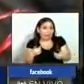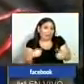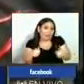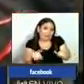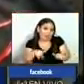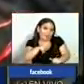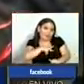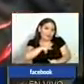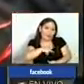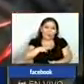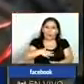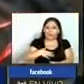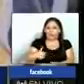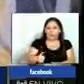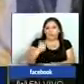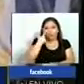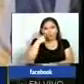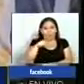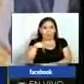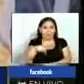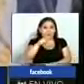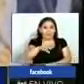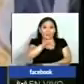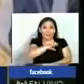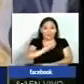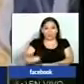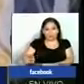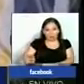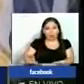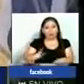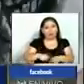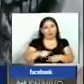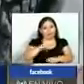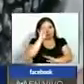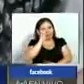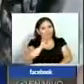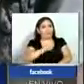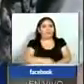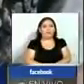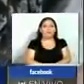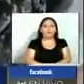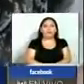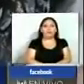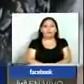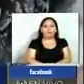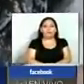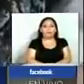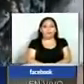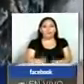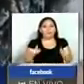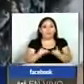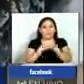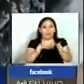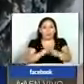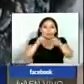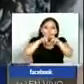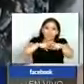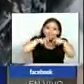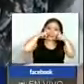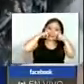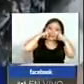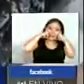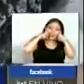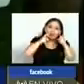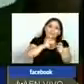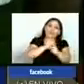La mayoría Le gusta el del Salvador Patrióticos Y ahí está Sonrisas de calavera Que al